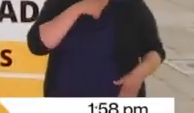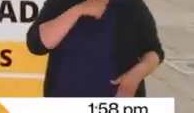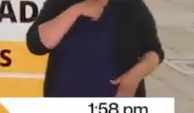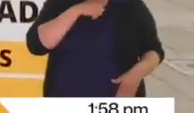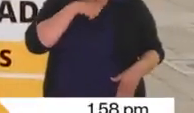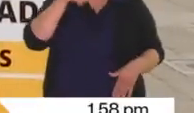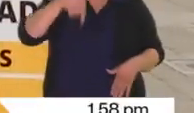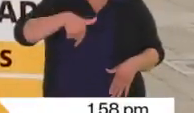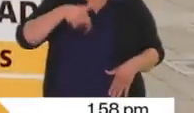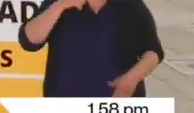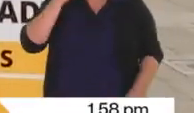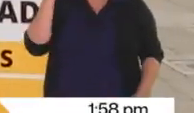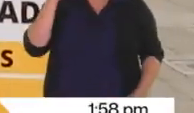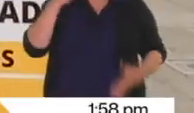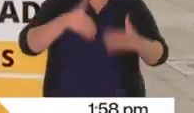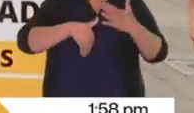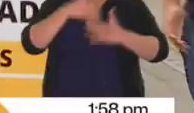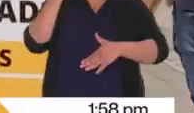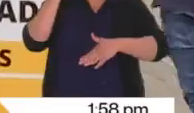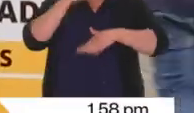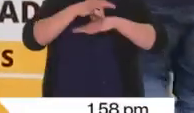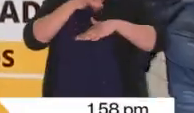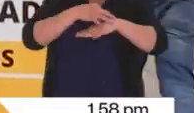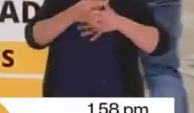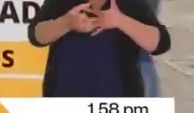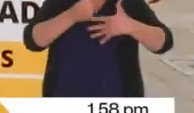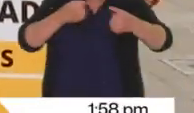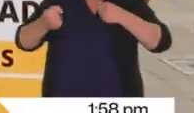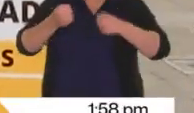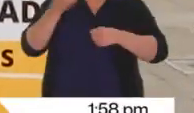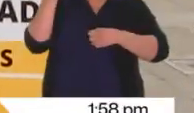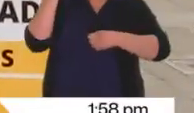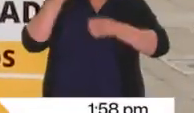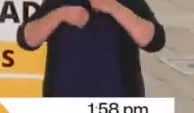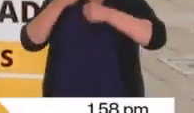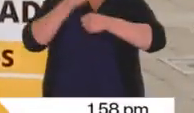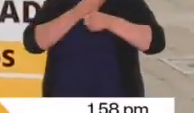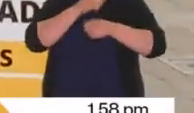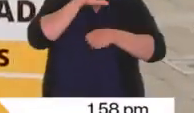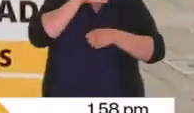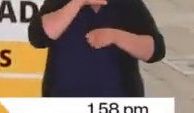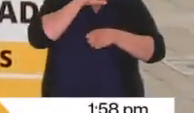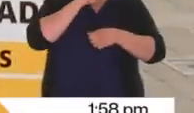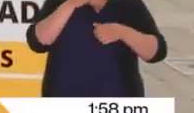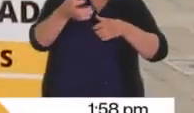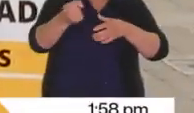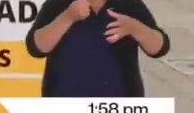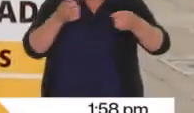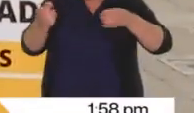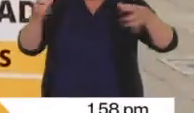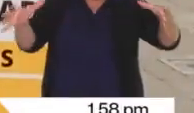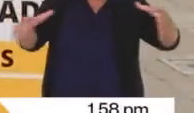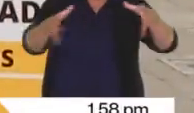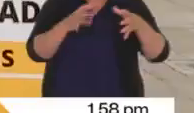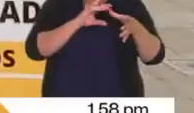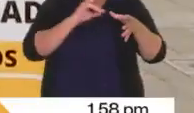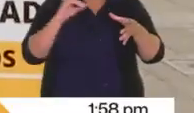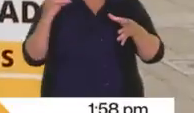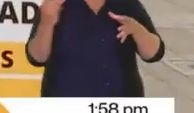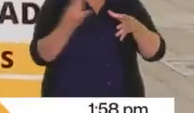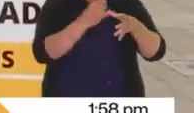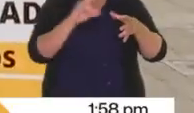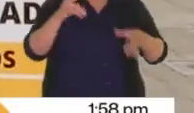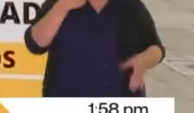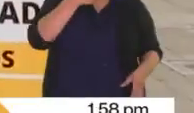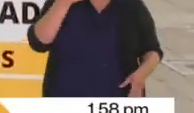en este país Así que empezamos Rescatando una perrita Hace 4 años y todo se ha venido dando dando Dando y hoy en día tenemos 130